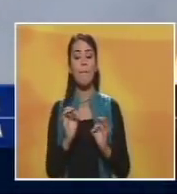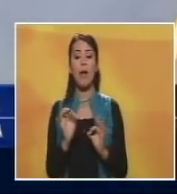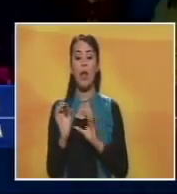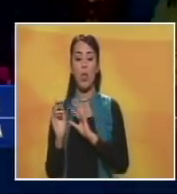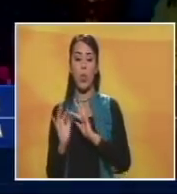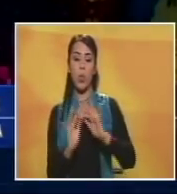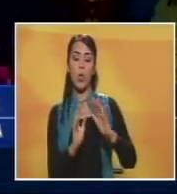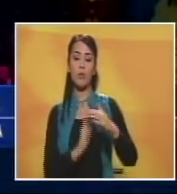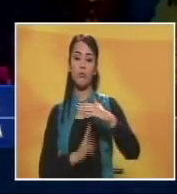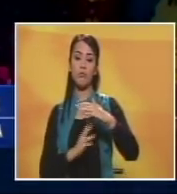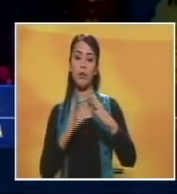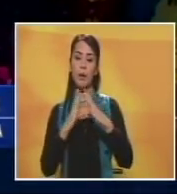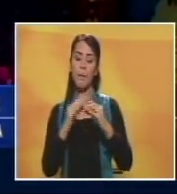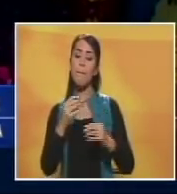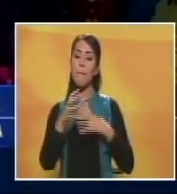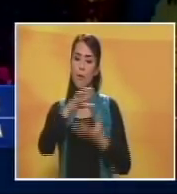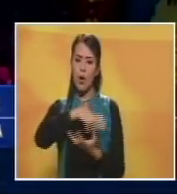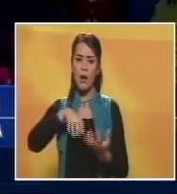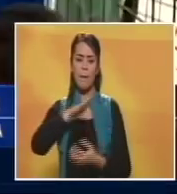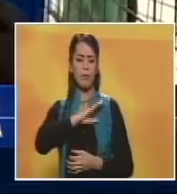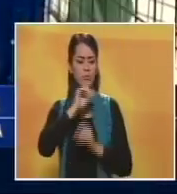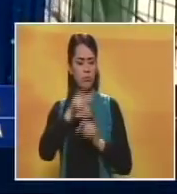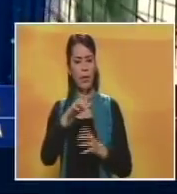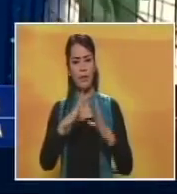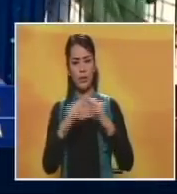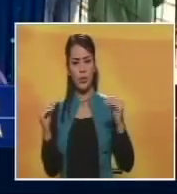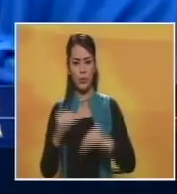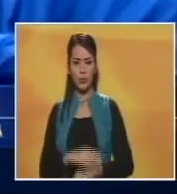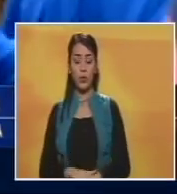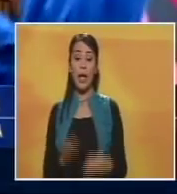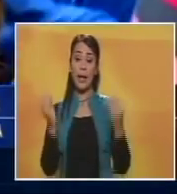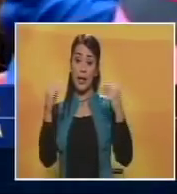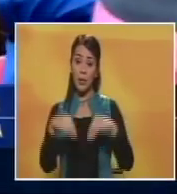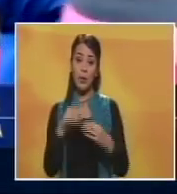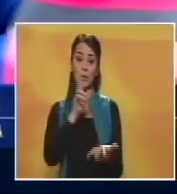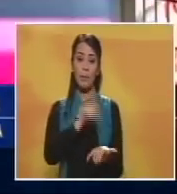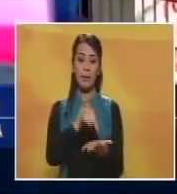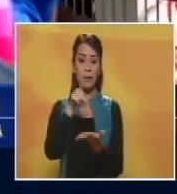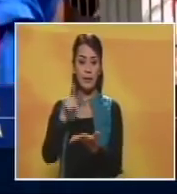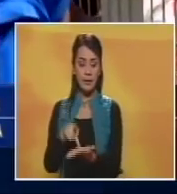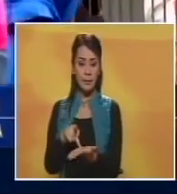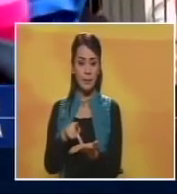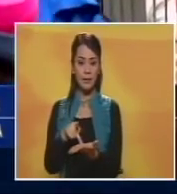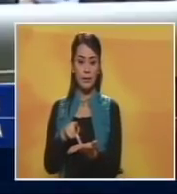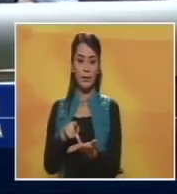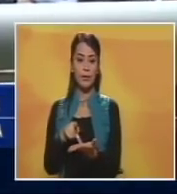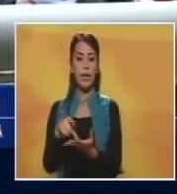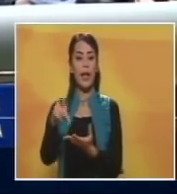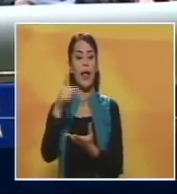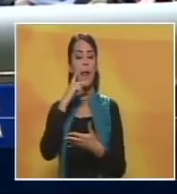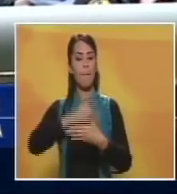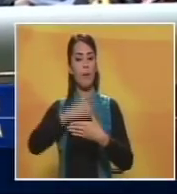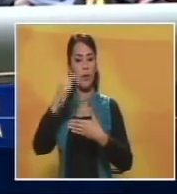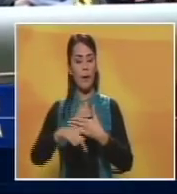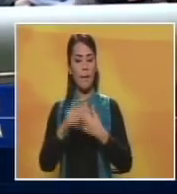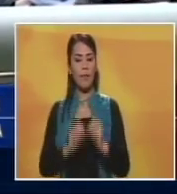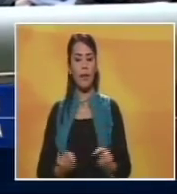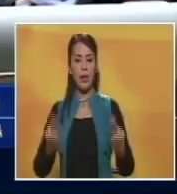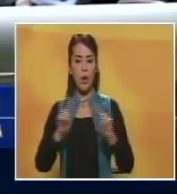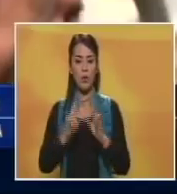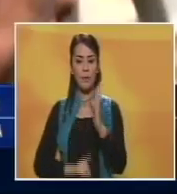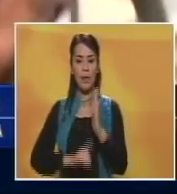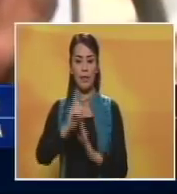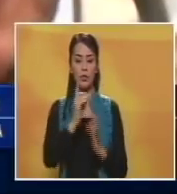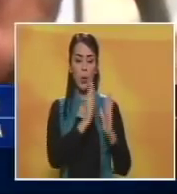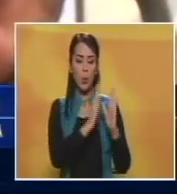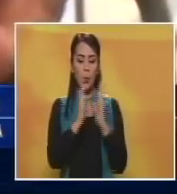venezolana es problema de toda la región. Señaló que en el acuerdo participan activamente el Programa de las Naciones Unidas para el Desarrollo,